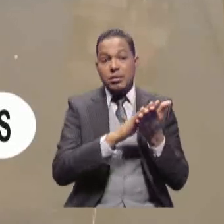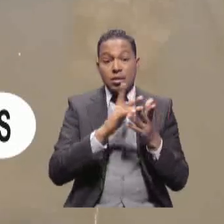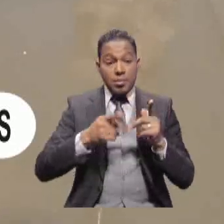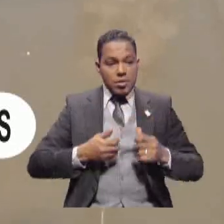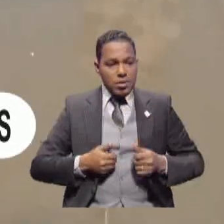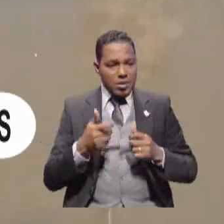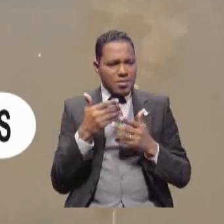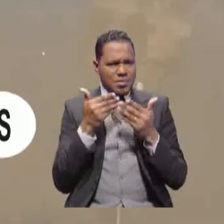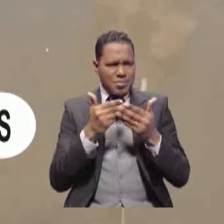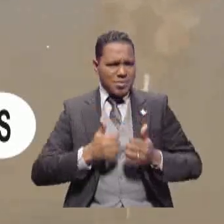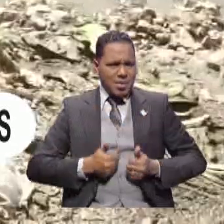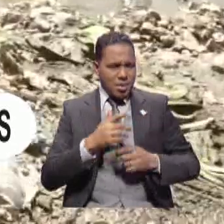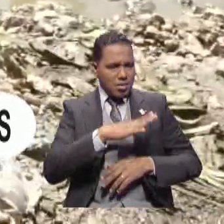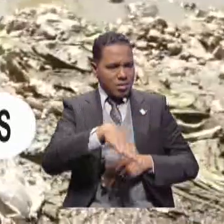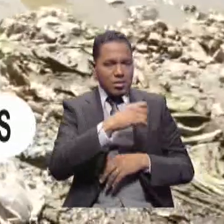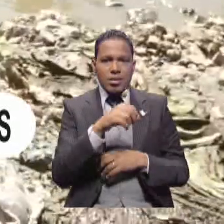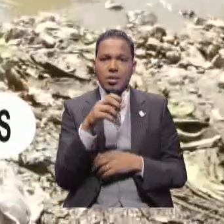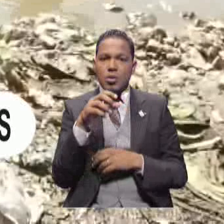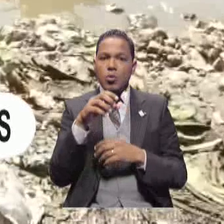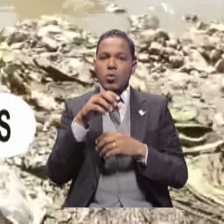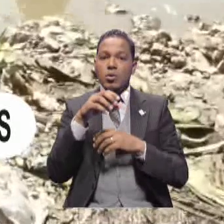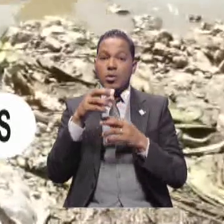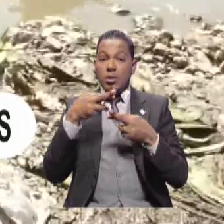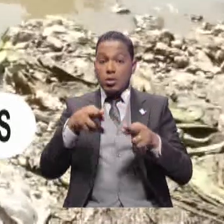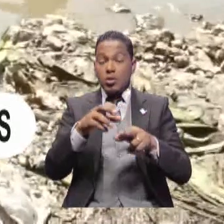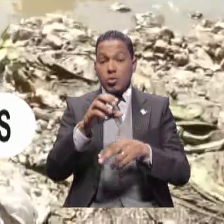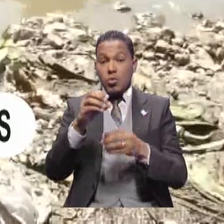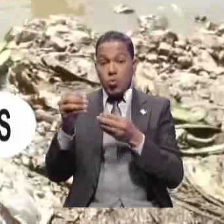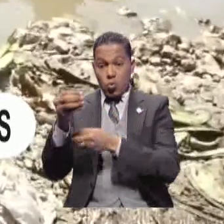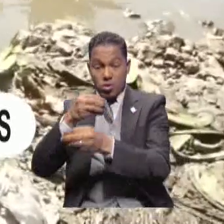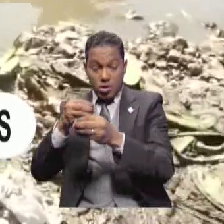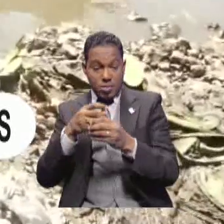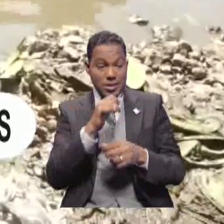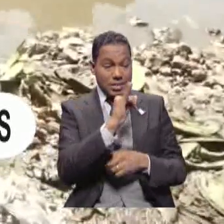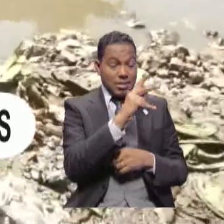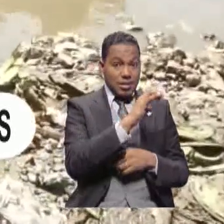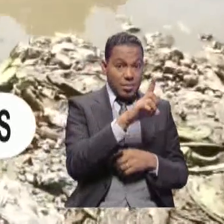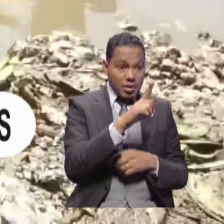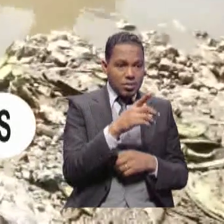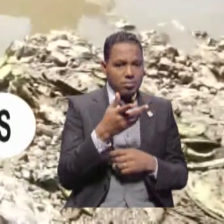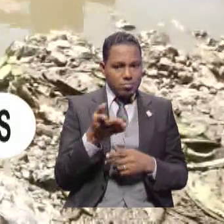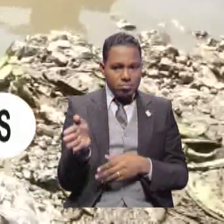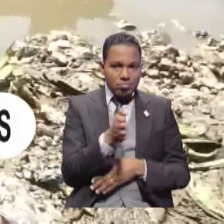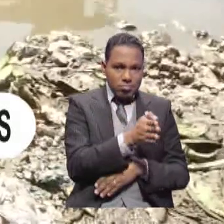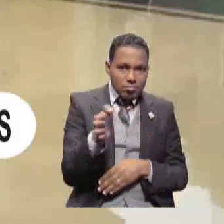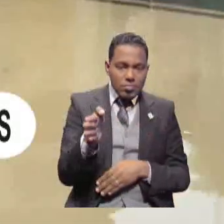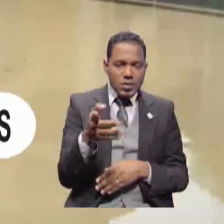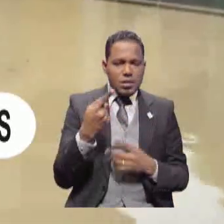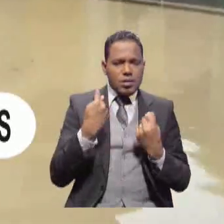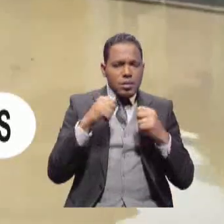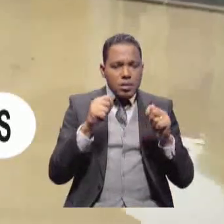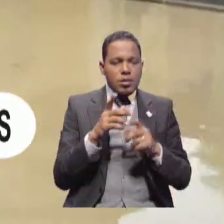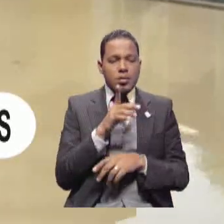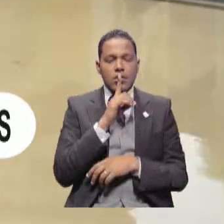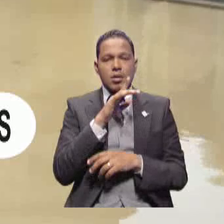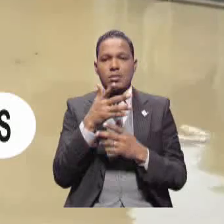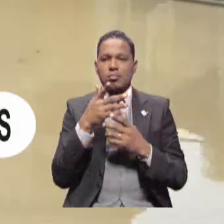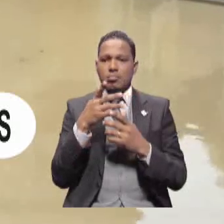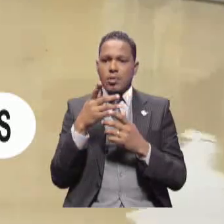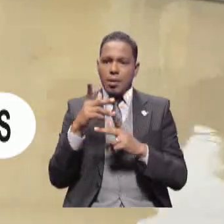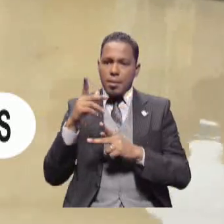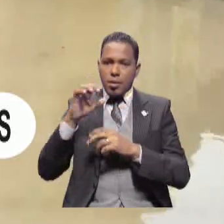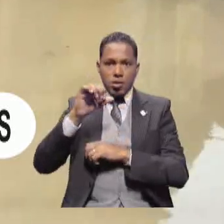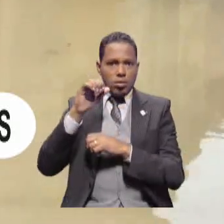Rivera tanto de losama como de lis vela están a la espera de que puedan ir manos amigas pero también ellos están